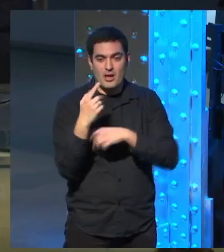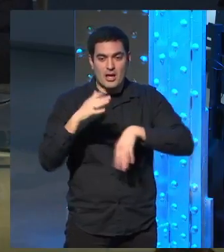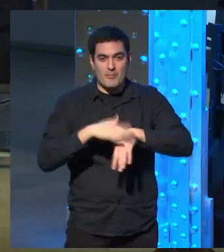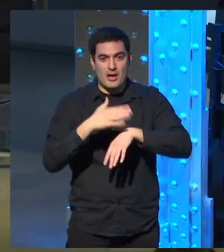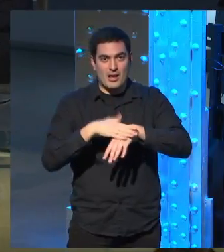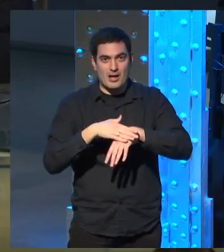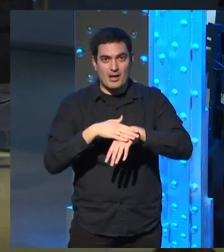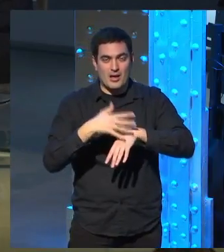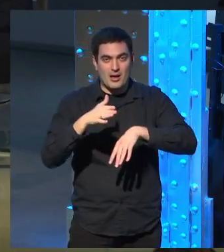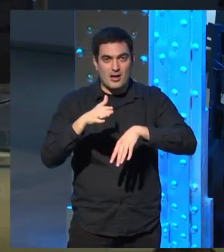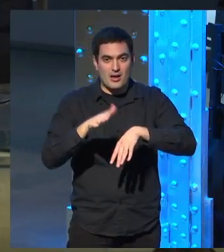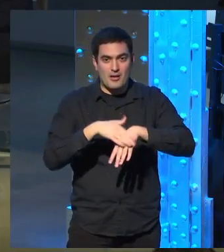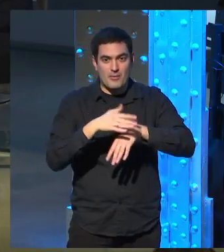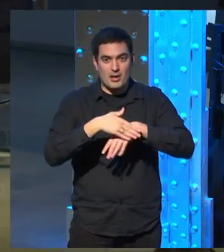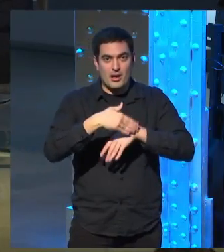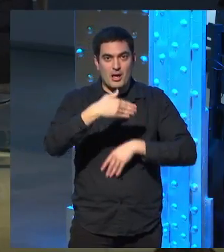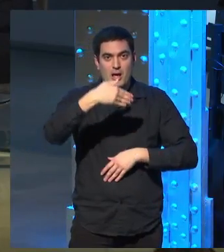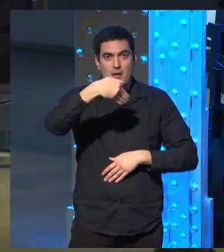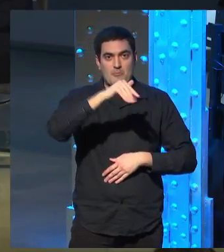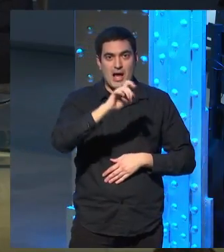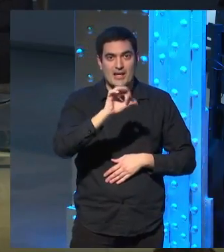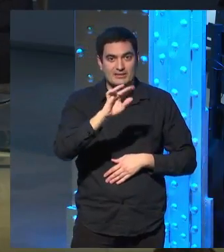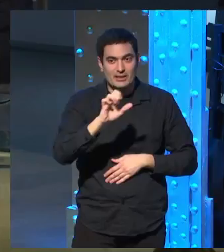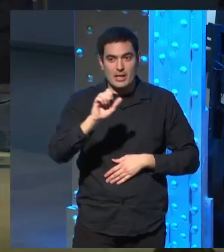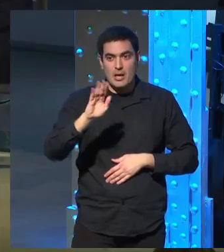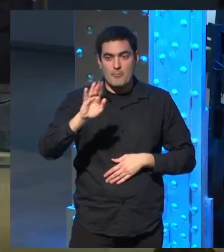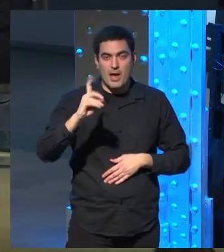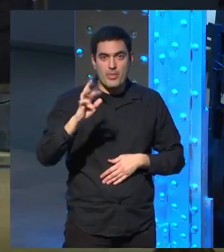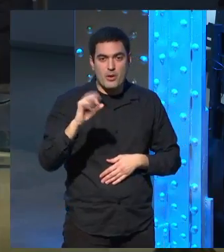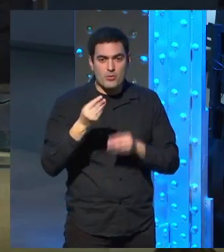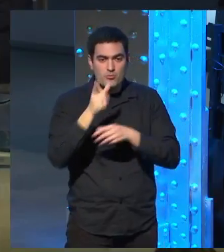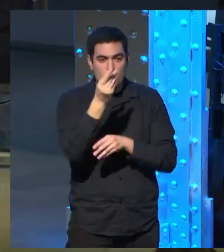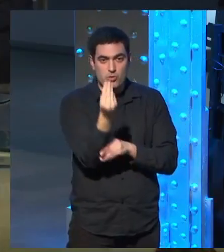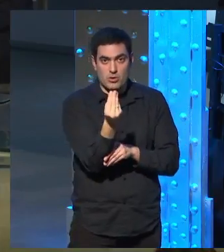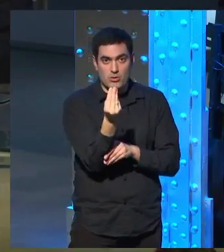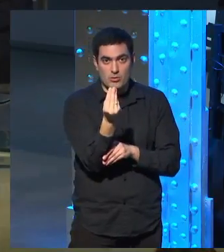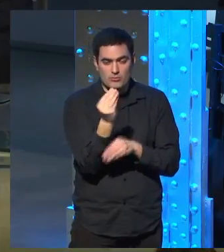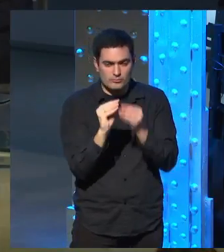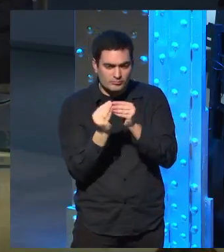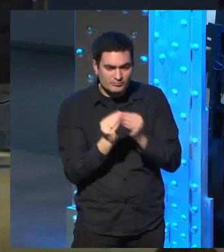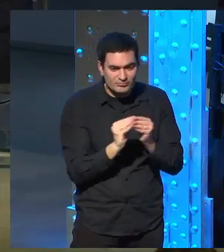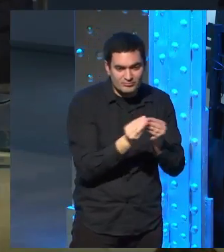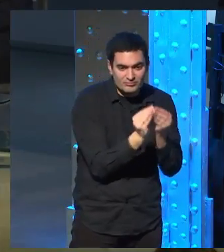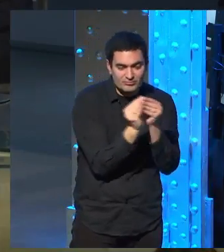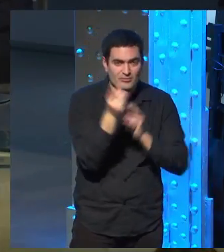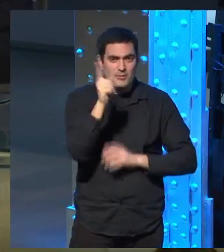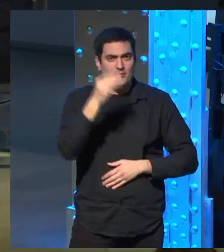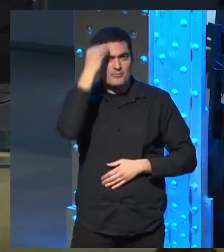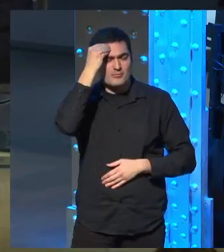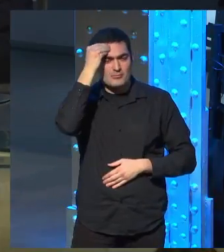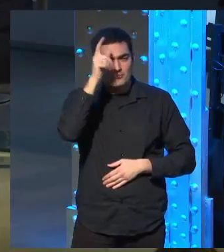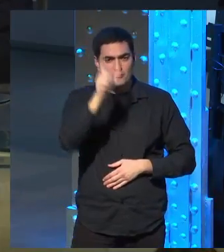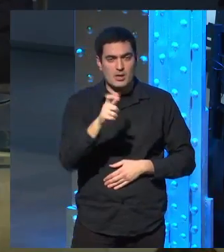del retablo de Maese Pedro, ¿no? Y pienso en los muñecos que hacía Paul Klee. Y también pienso en